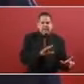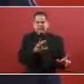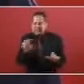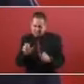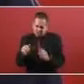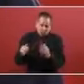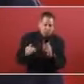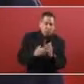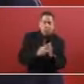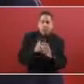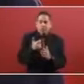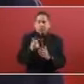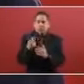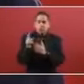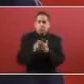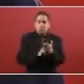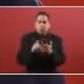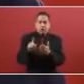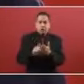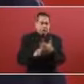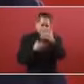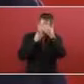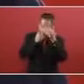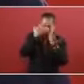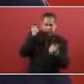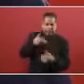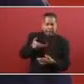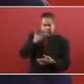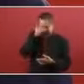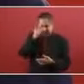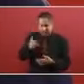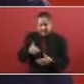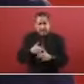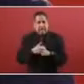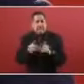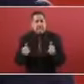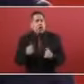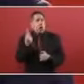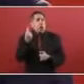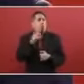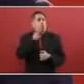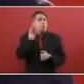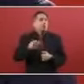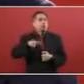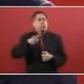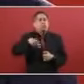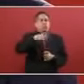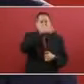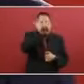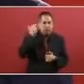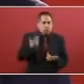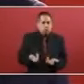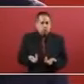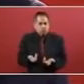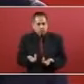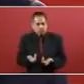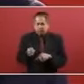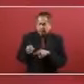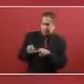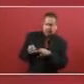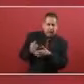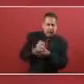700,000 pesos mensuales? Yo les aseguro que ni el 1% de los mexicanos lo sabía.